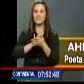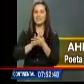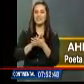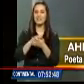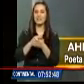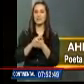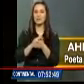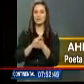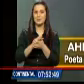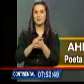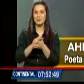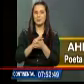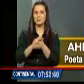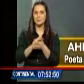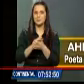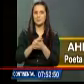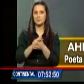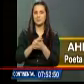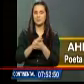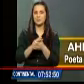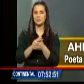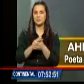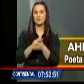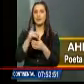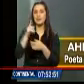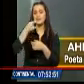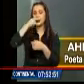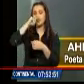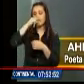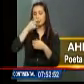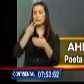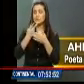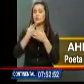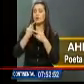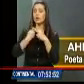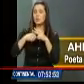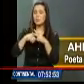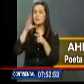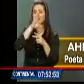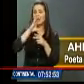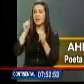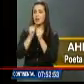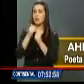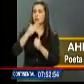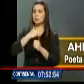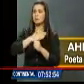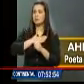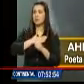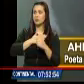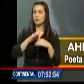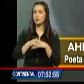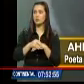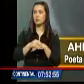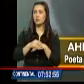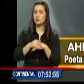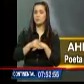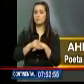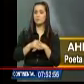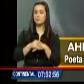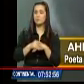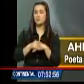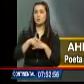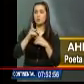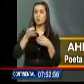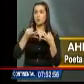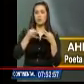con el bombardeo. Bueno. Así los niños comienzan a cantar conmigo. Una forma, no